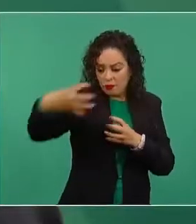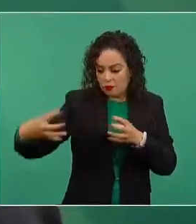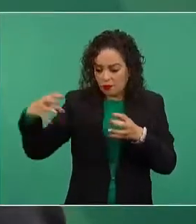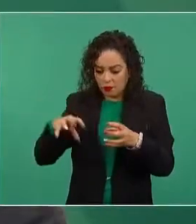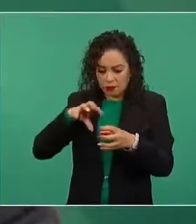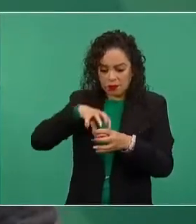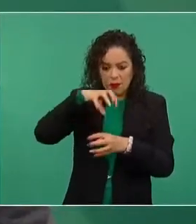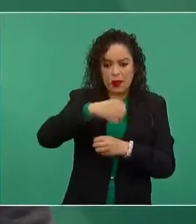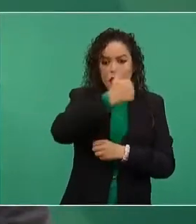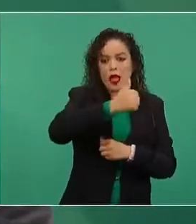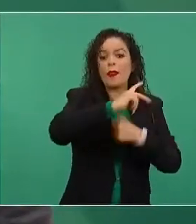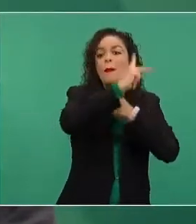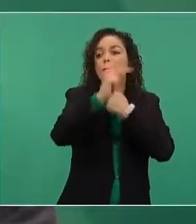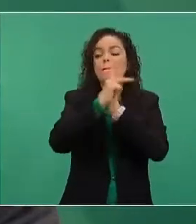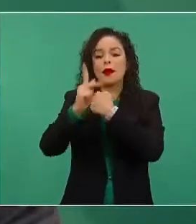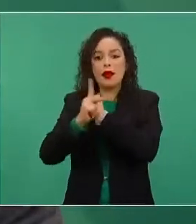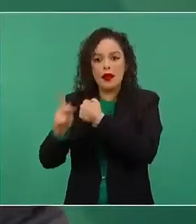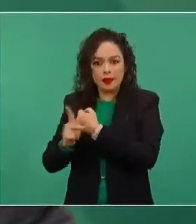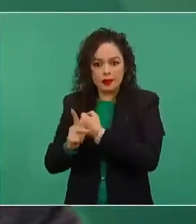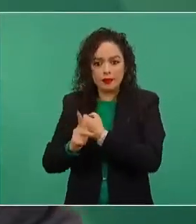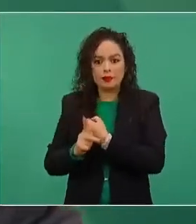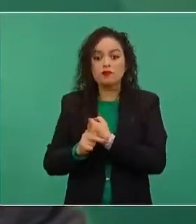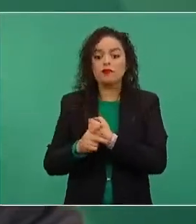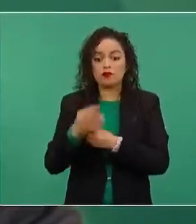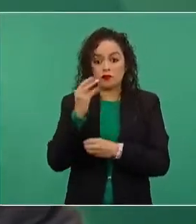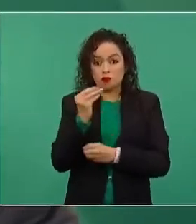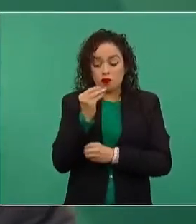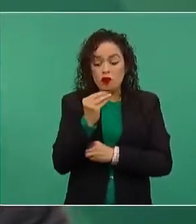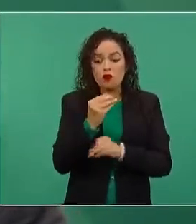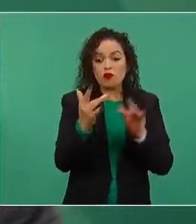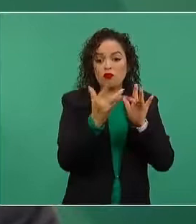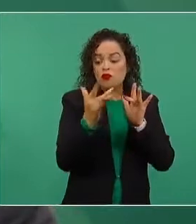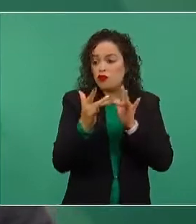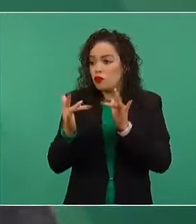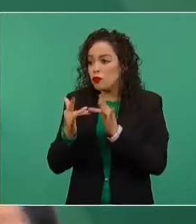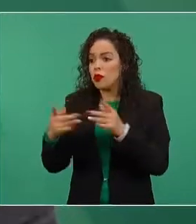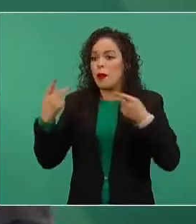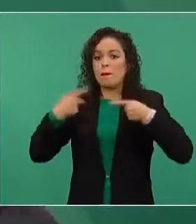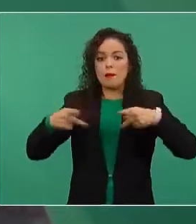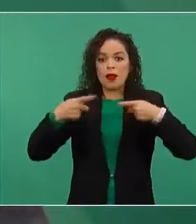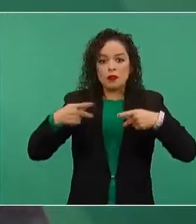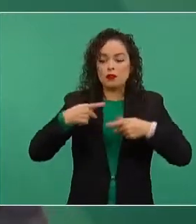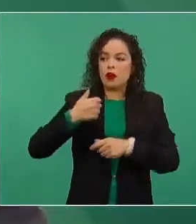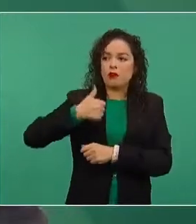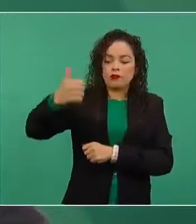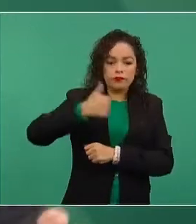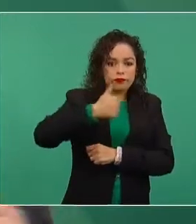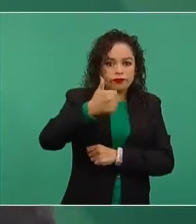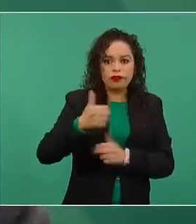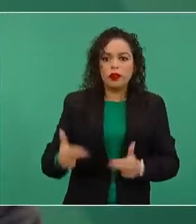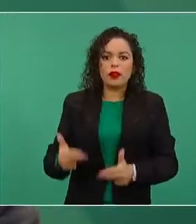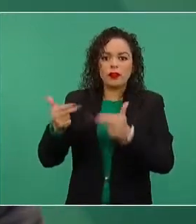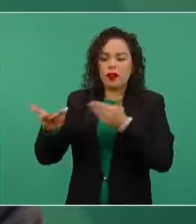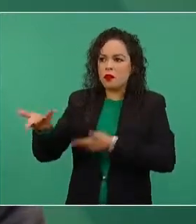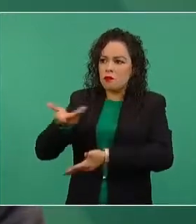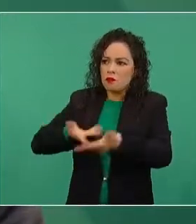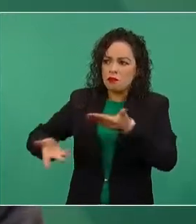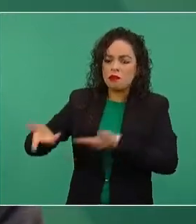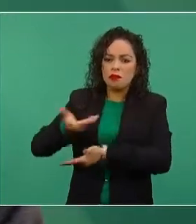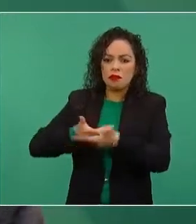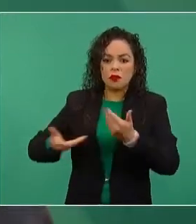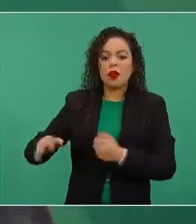país. Países que tienen mucha conexión de transporte de personas o intercambio de bienes pueden sincronizar